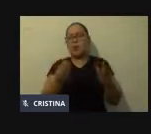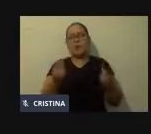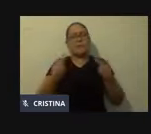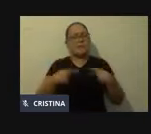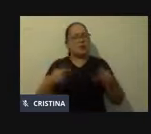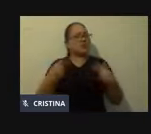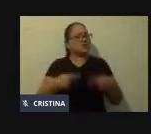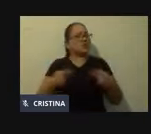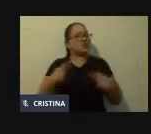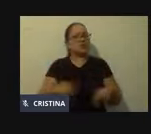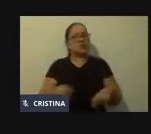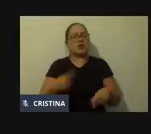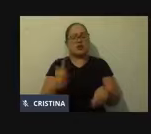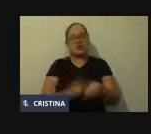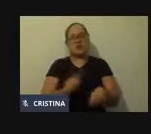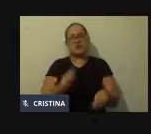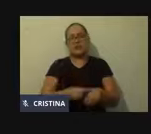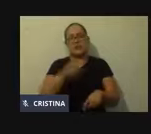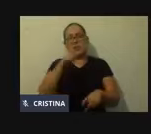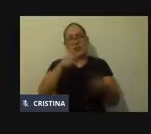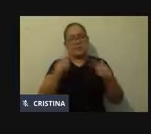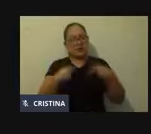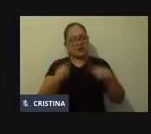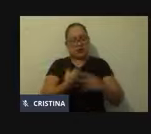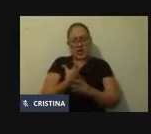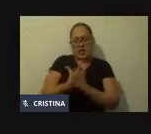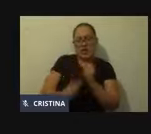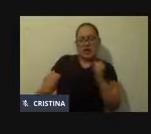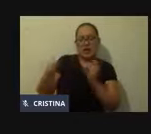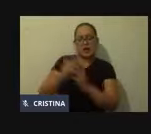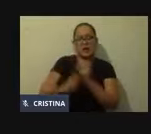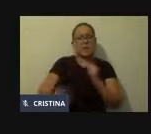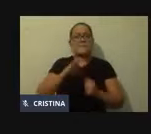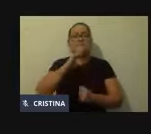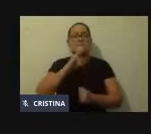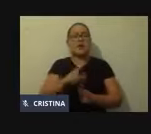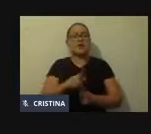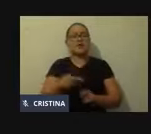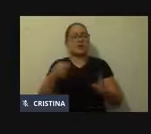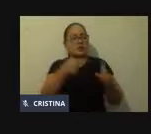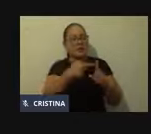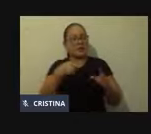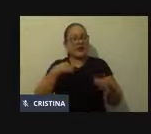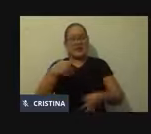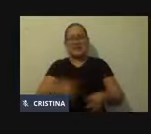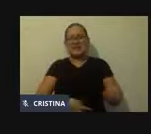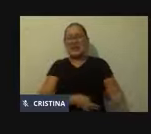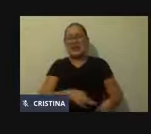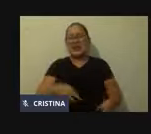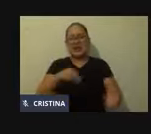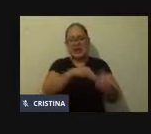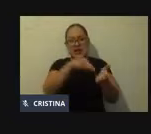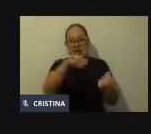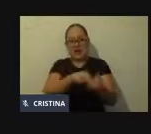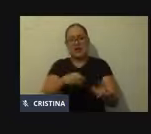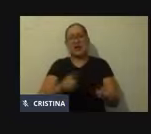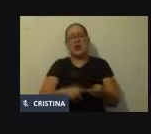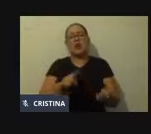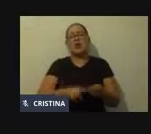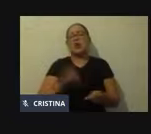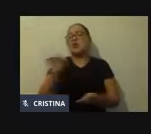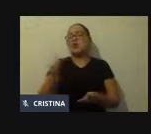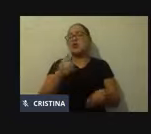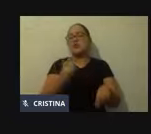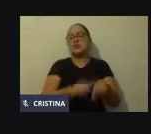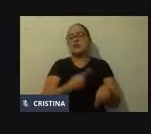¿no? O la lepra en su momento, o sea, la viruela negra. O sea, va a ser algo, pues como lo que el viento